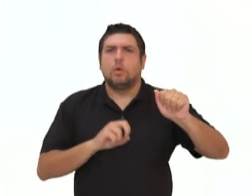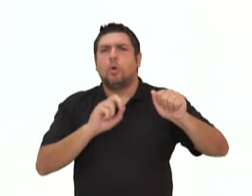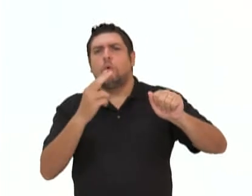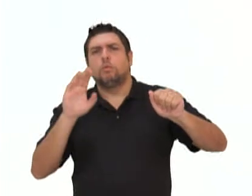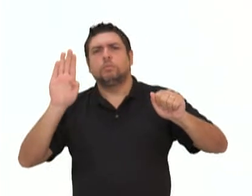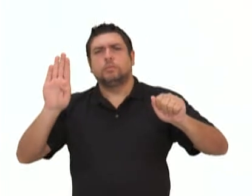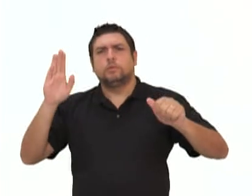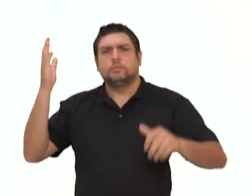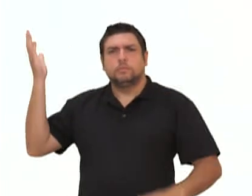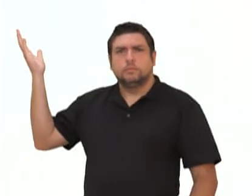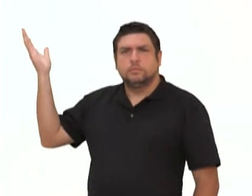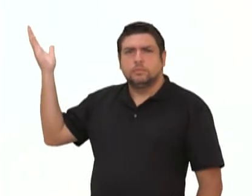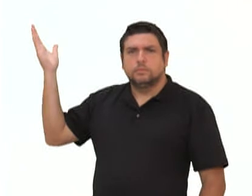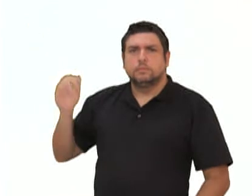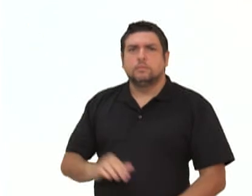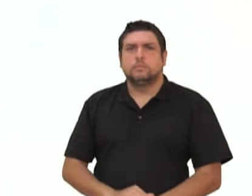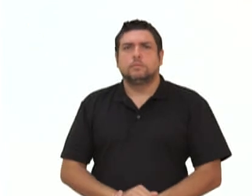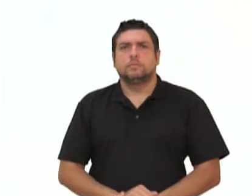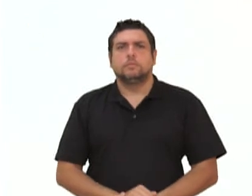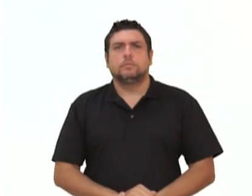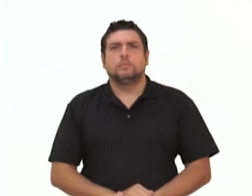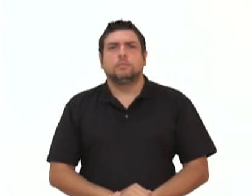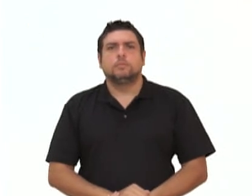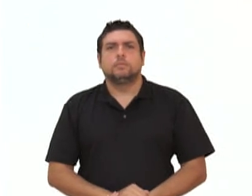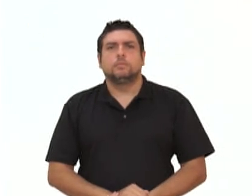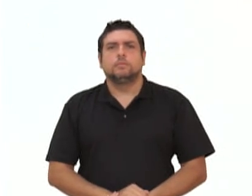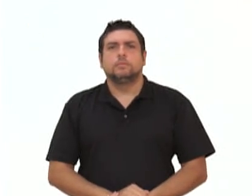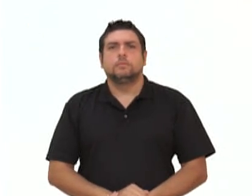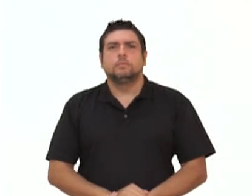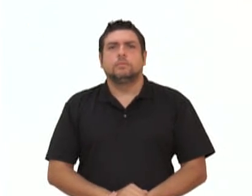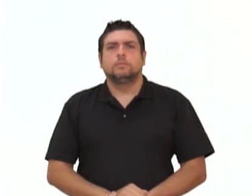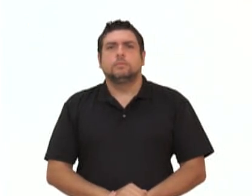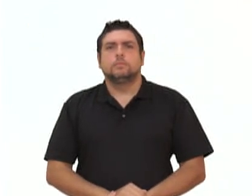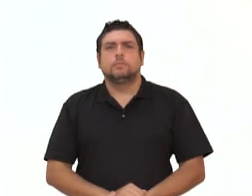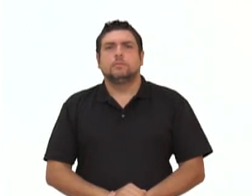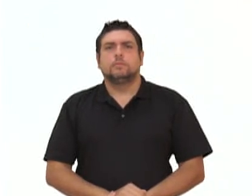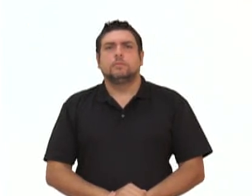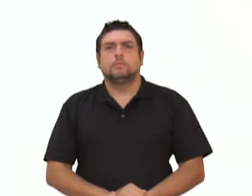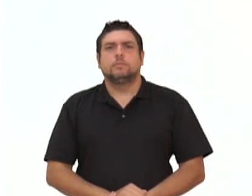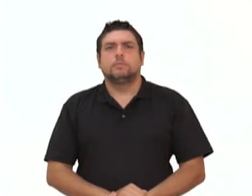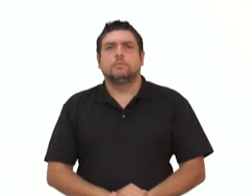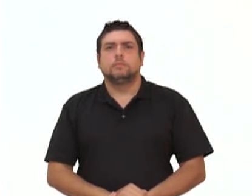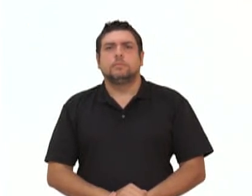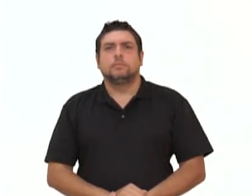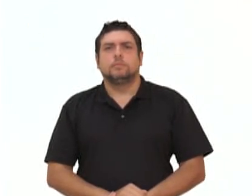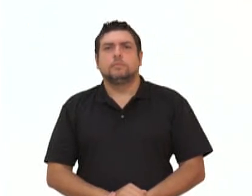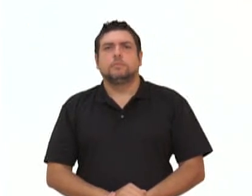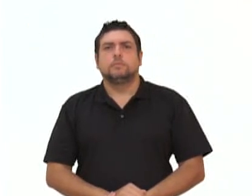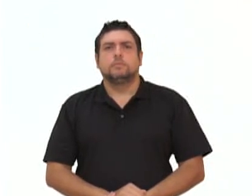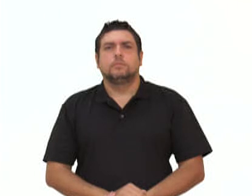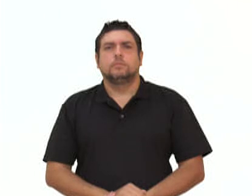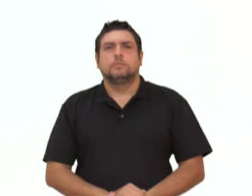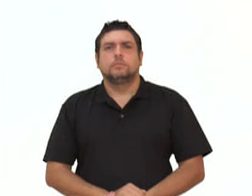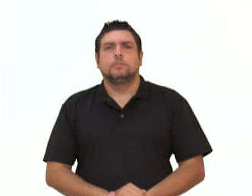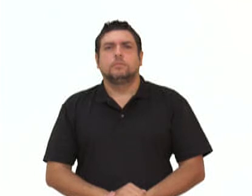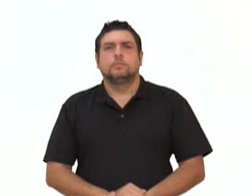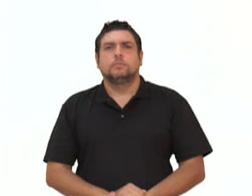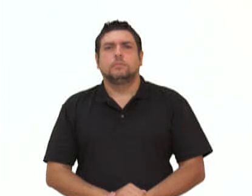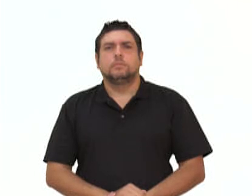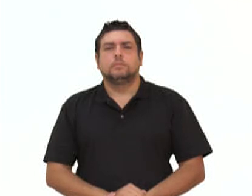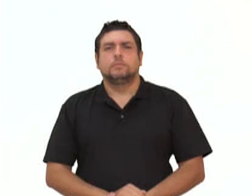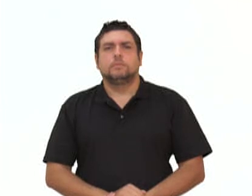Ojalá la cultura sea el impulso que nos lleve a superar esto. B. ¿Qué pasaría si hubiera solo un idioma en el mundo?